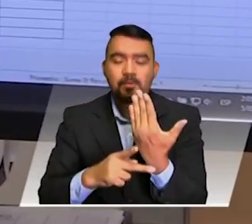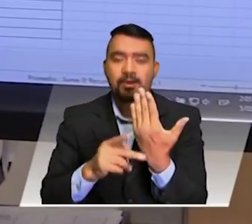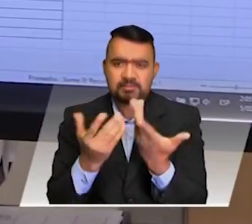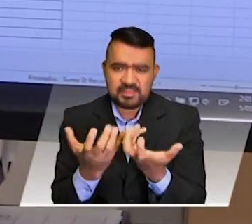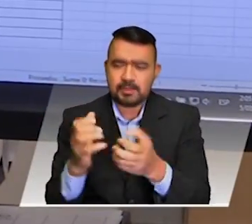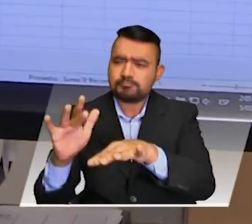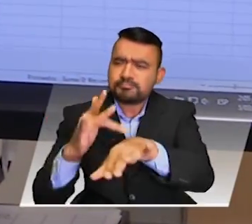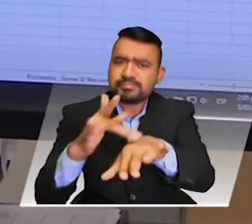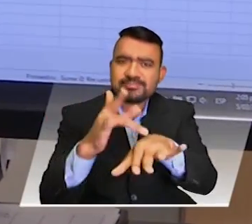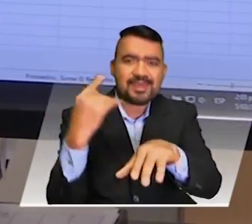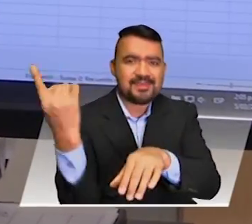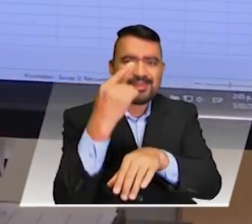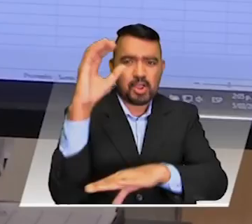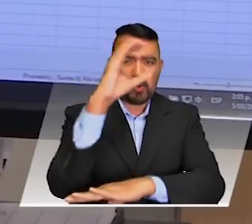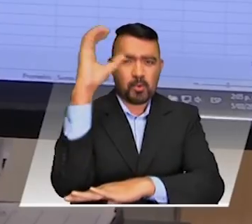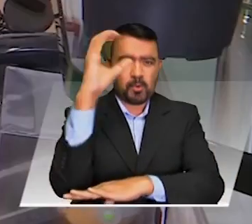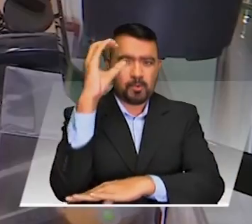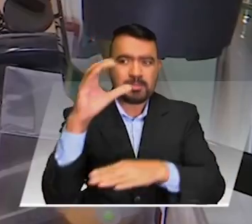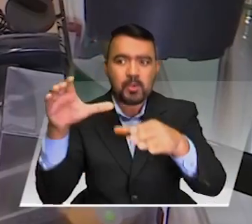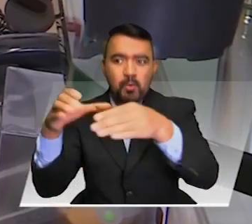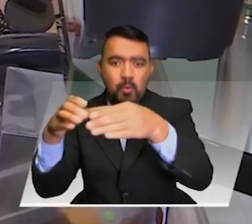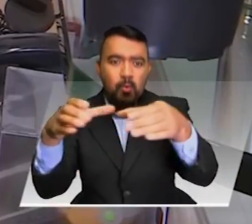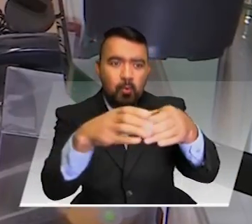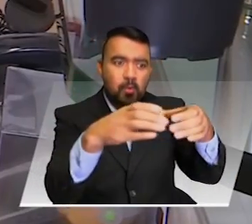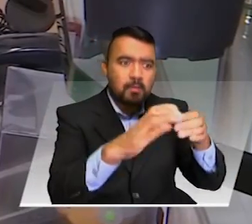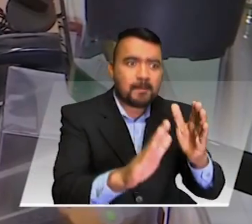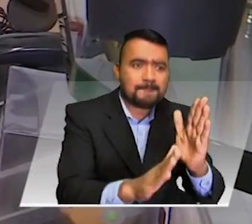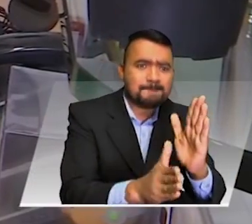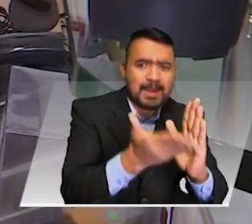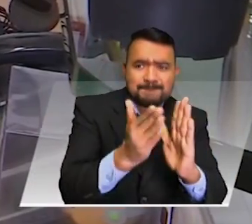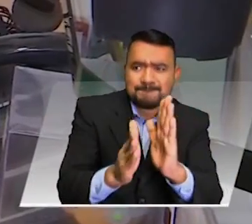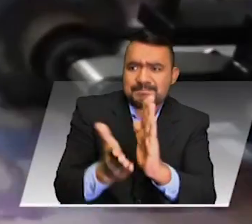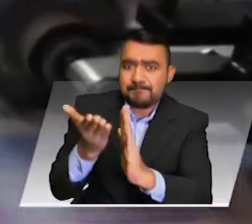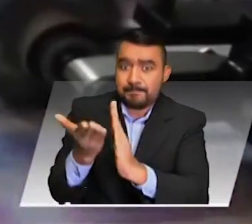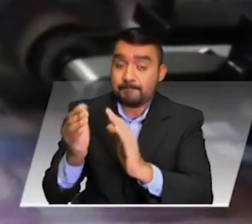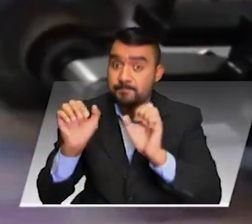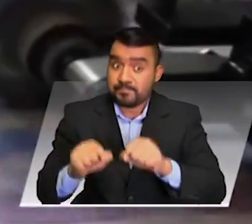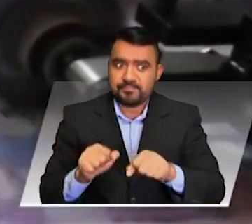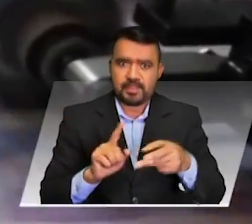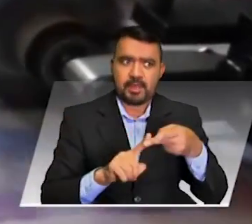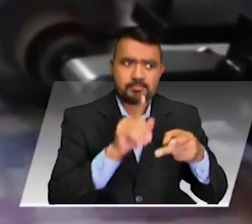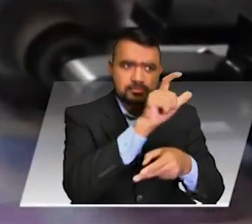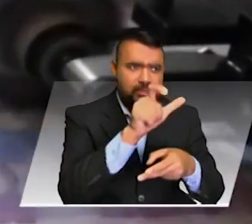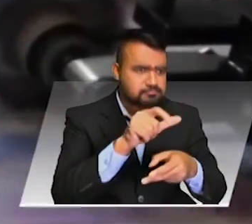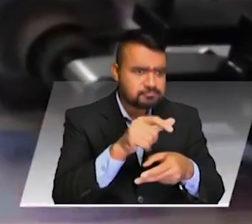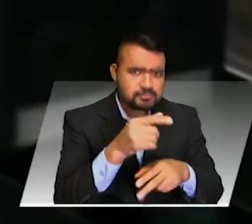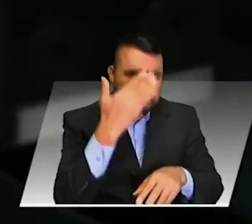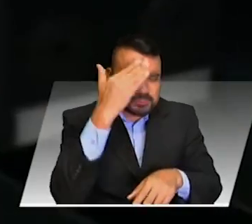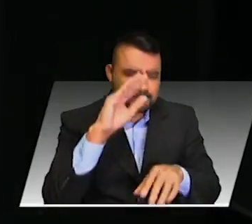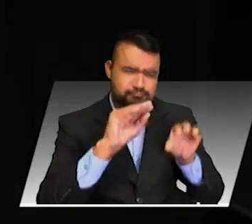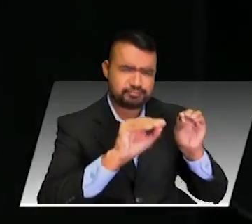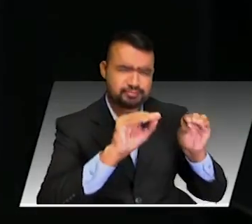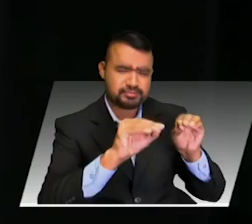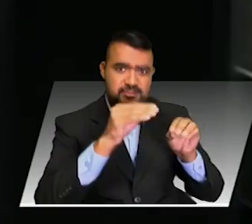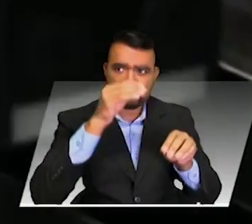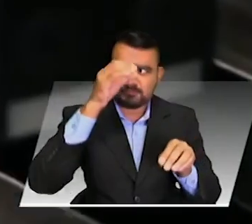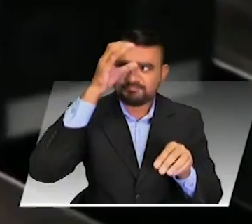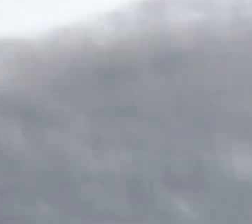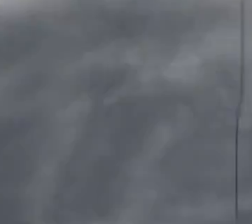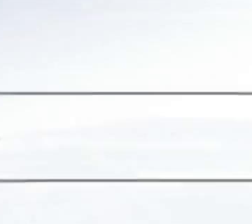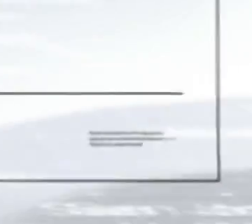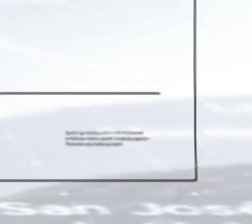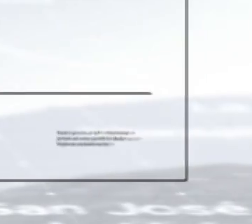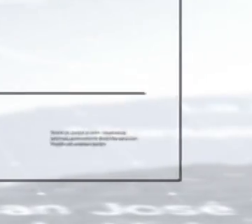se busca ofrecer soluciones de formación herramientas digitales y financiación para impactar a empresas en todo el territorio